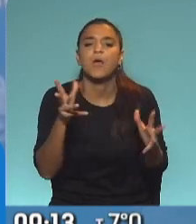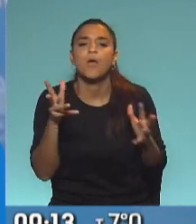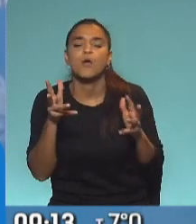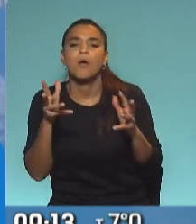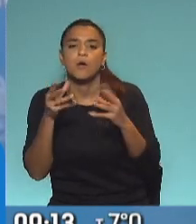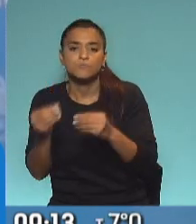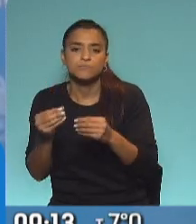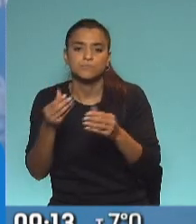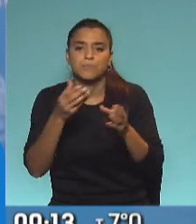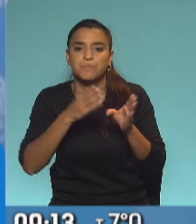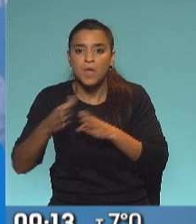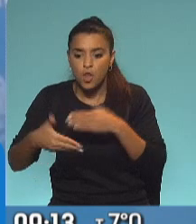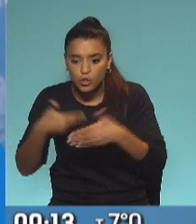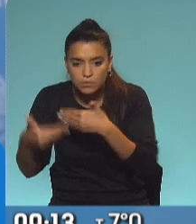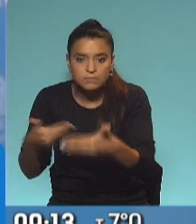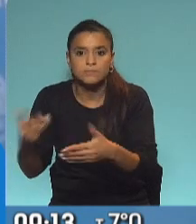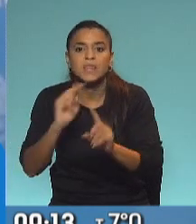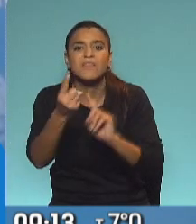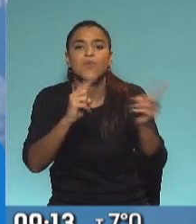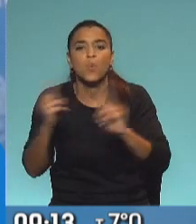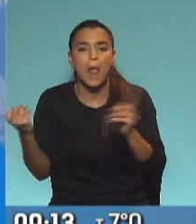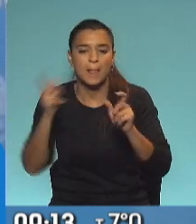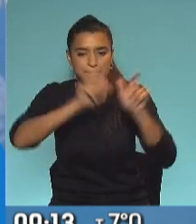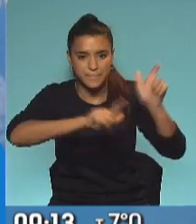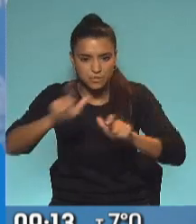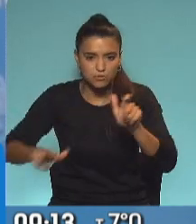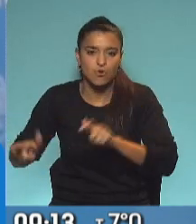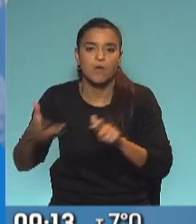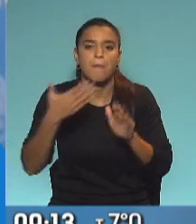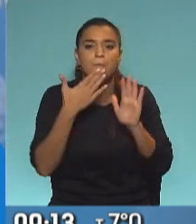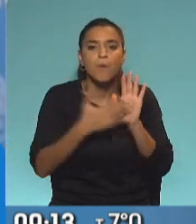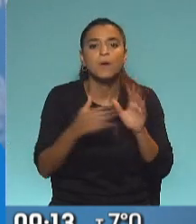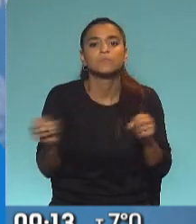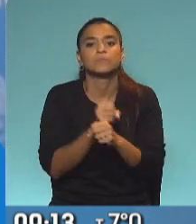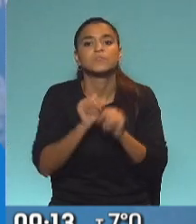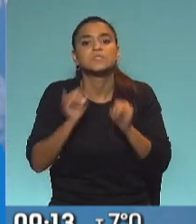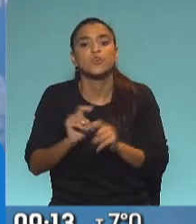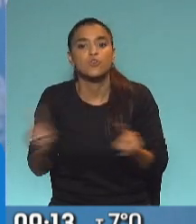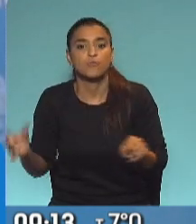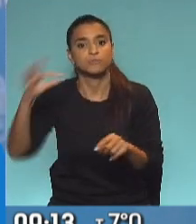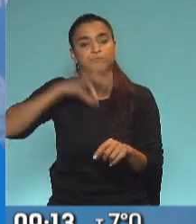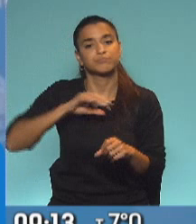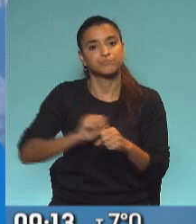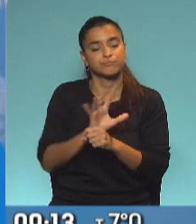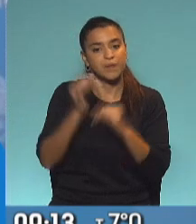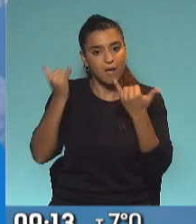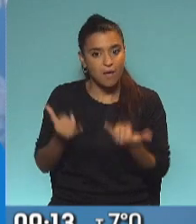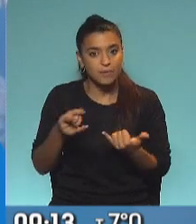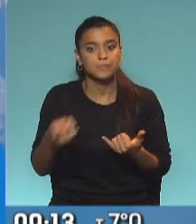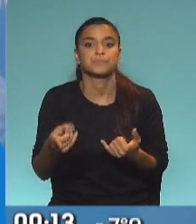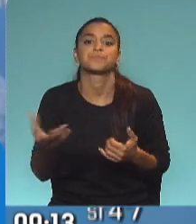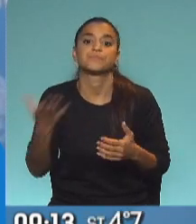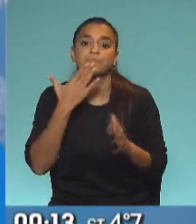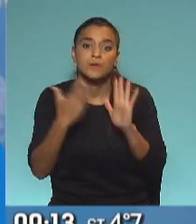complementa el diagnóstico y el seguimiento individual de las personas que se estudian para confirmar o descartar la infección por coronavirus, ese